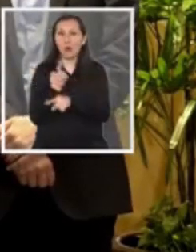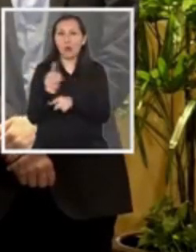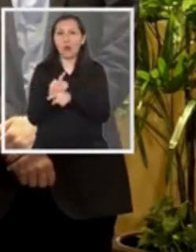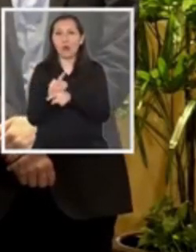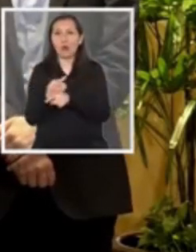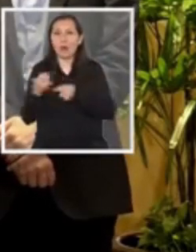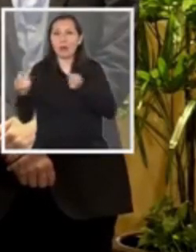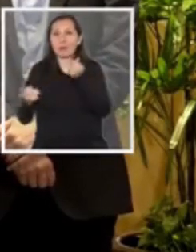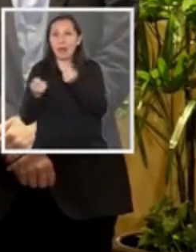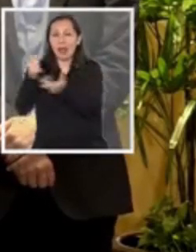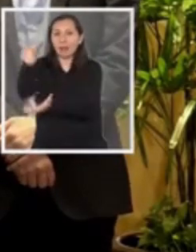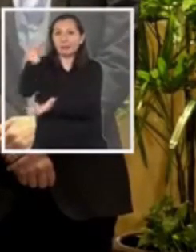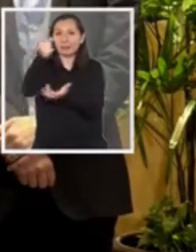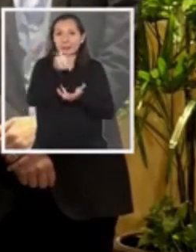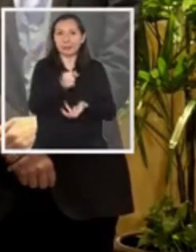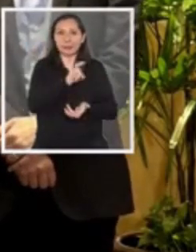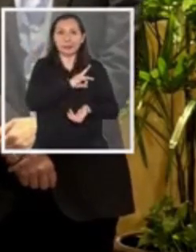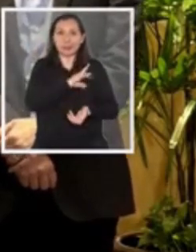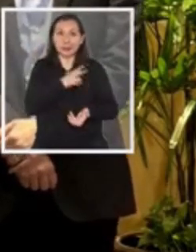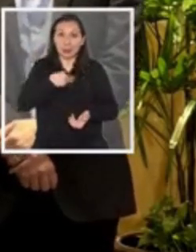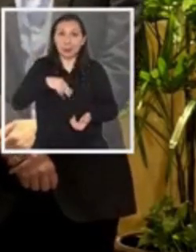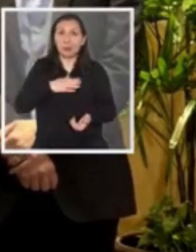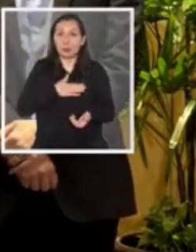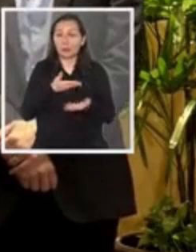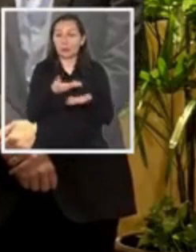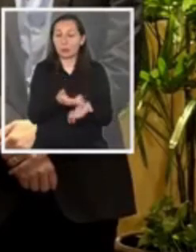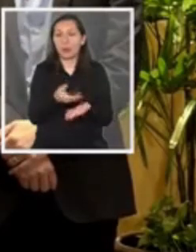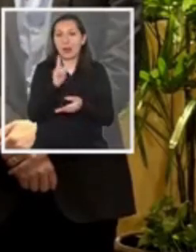atraer inversiones a nuestro país que tiene